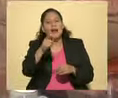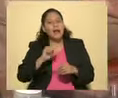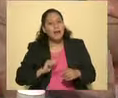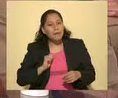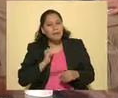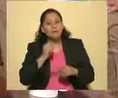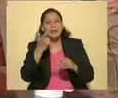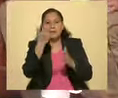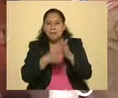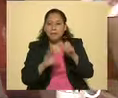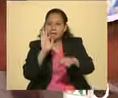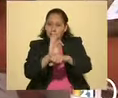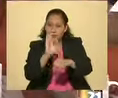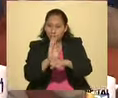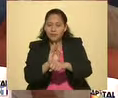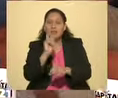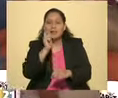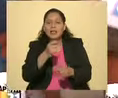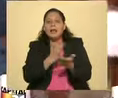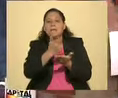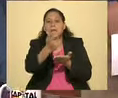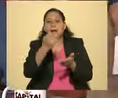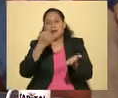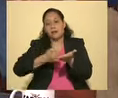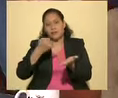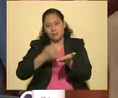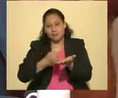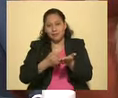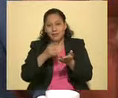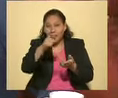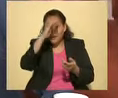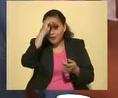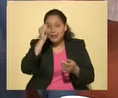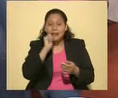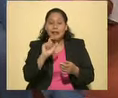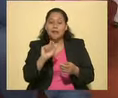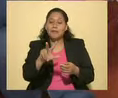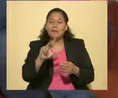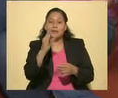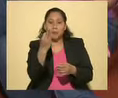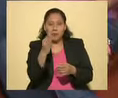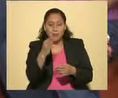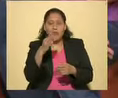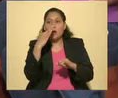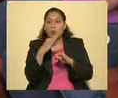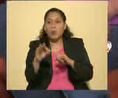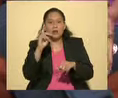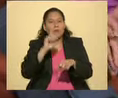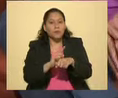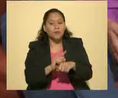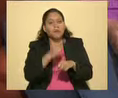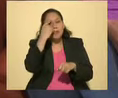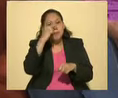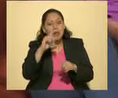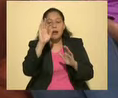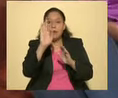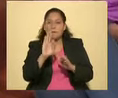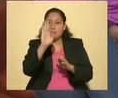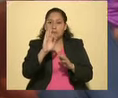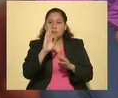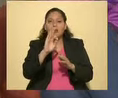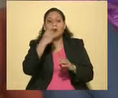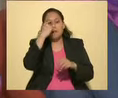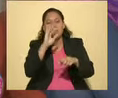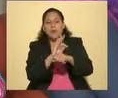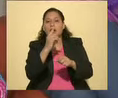aproveche los descuentos en el pago de impuestos. Recuerda que este 28 de febrero es el último día para obtener descuento por